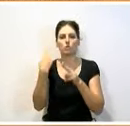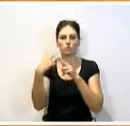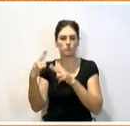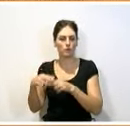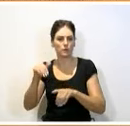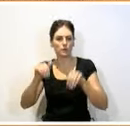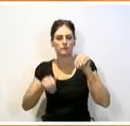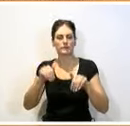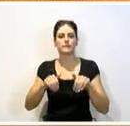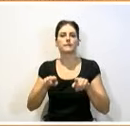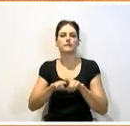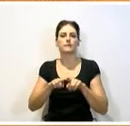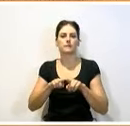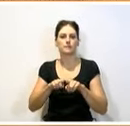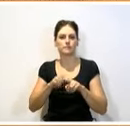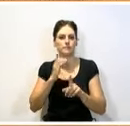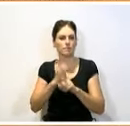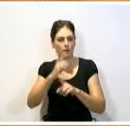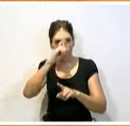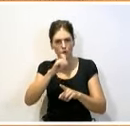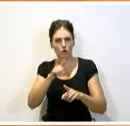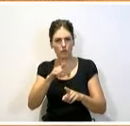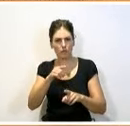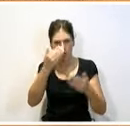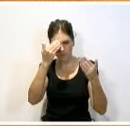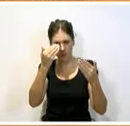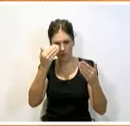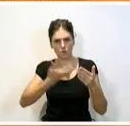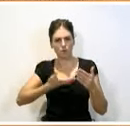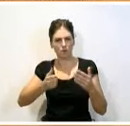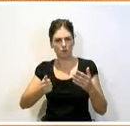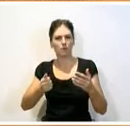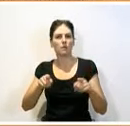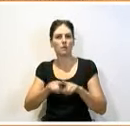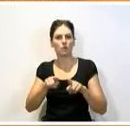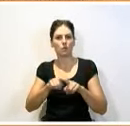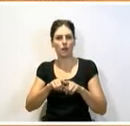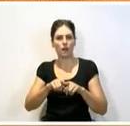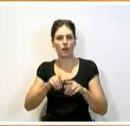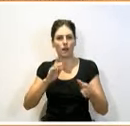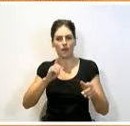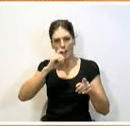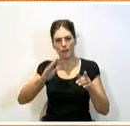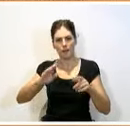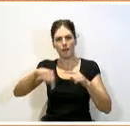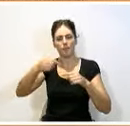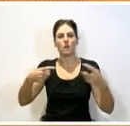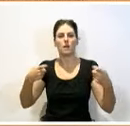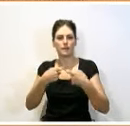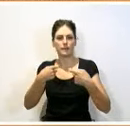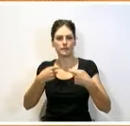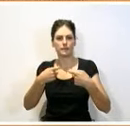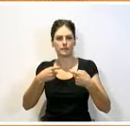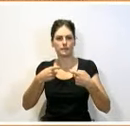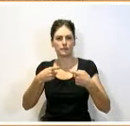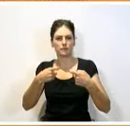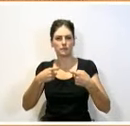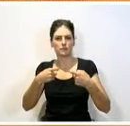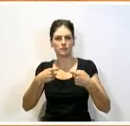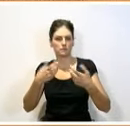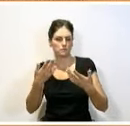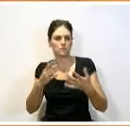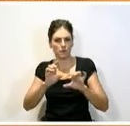una moción de desagravio, recuerdo y reconocimiento a los trabajadores del Ayuntamiento que fueron expedientados en la guerra civil y en la posguerra por sus ideas republicanas o de izquierdas. Claro que